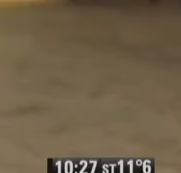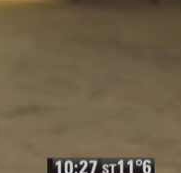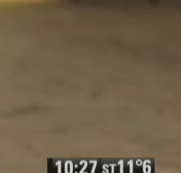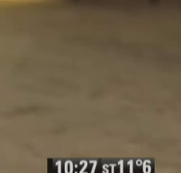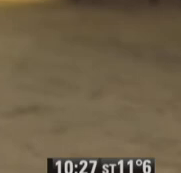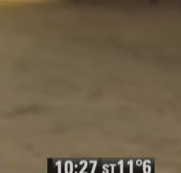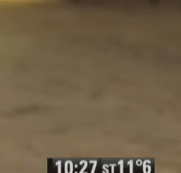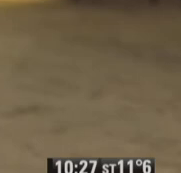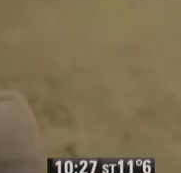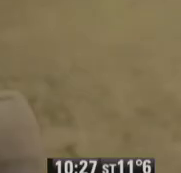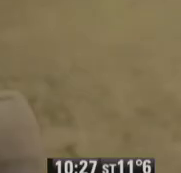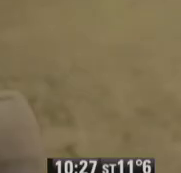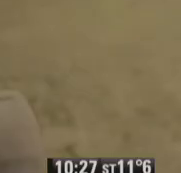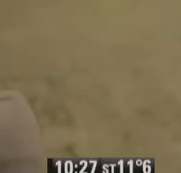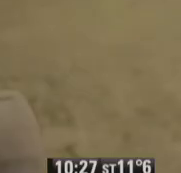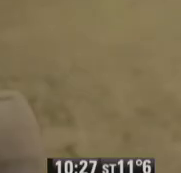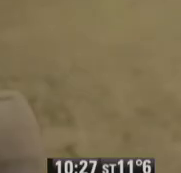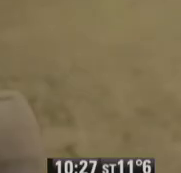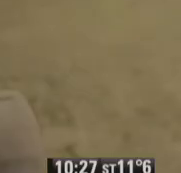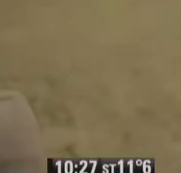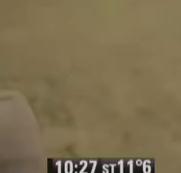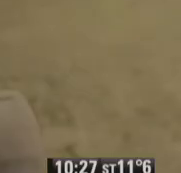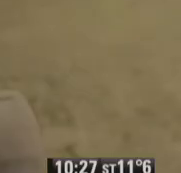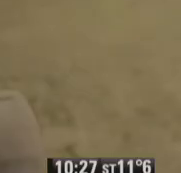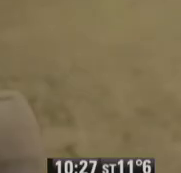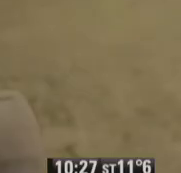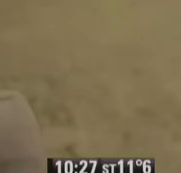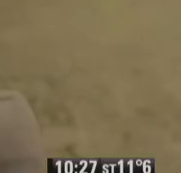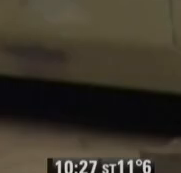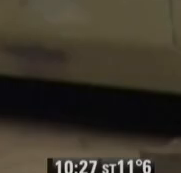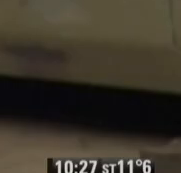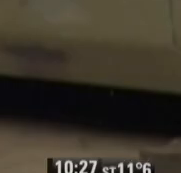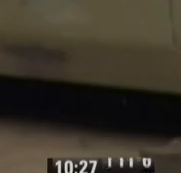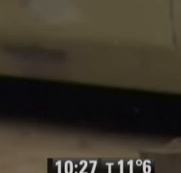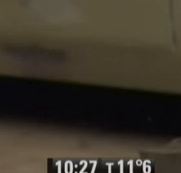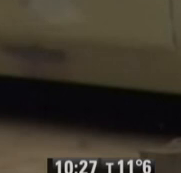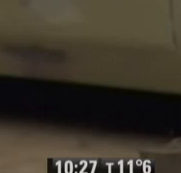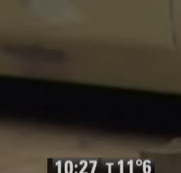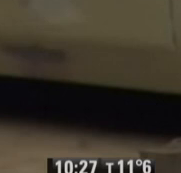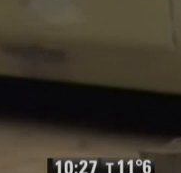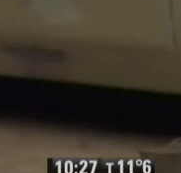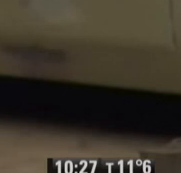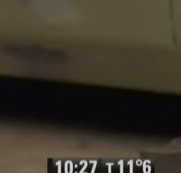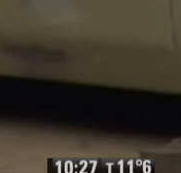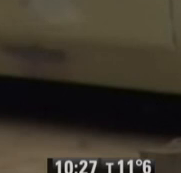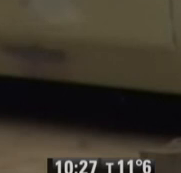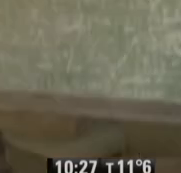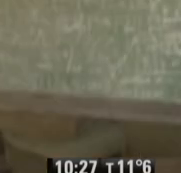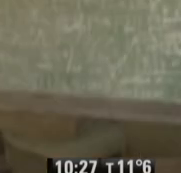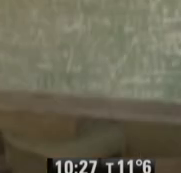hormiguero sabía bailar? ¿Pero estaban bailando o estaban peleando? Me parece que estaban bailando sin